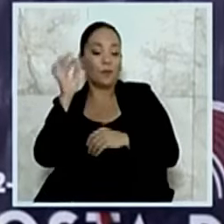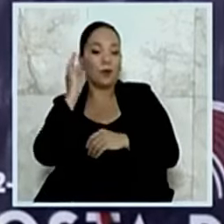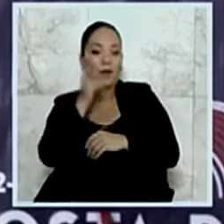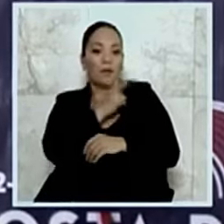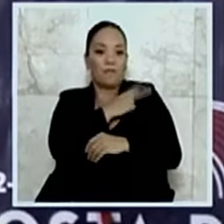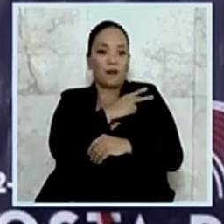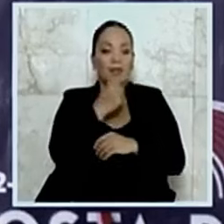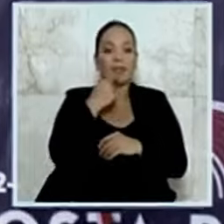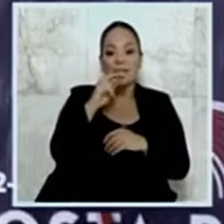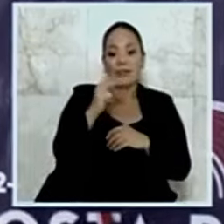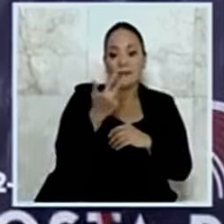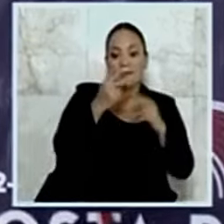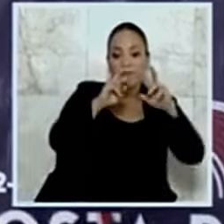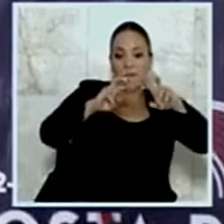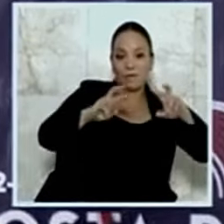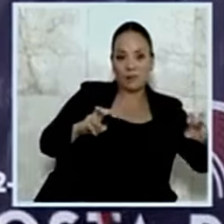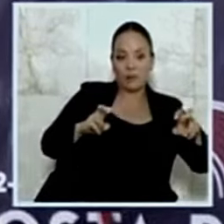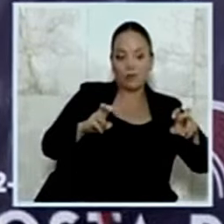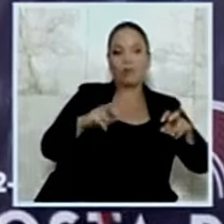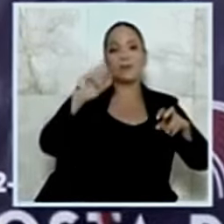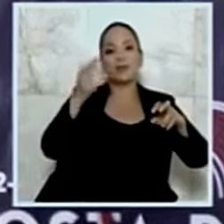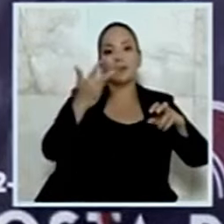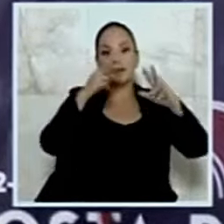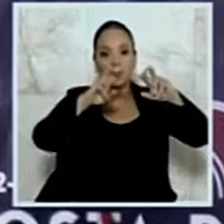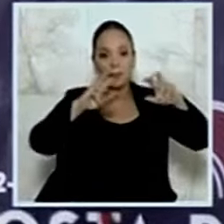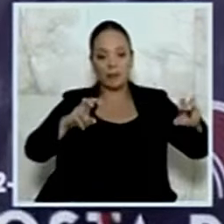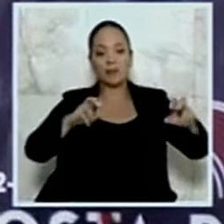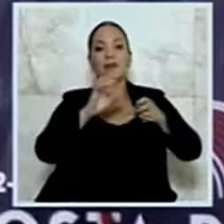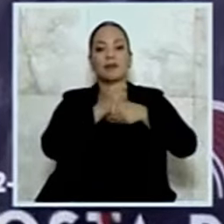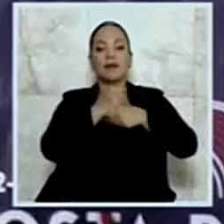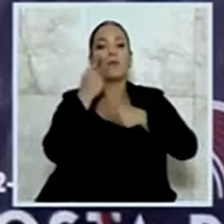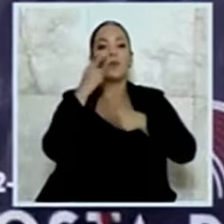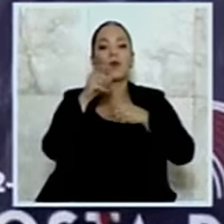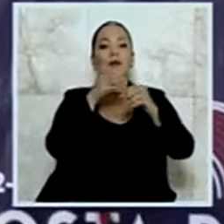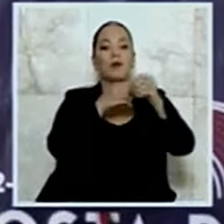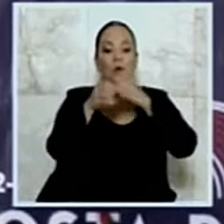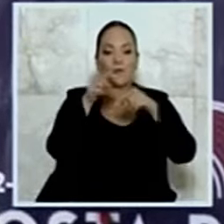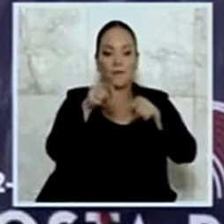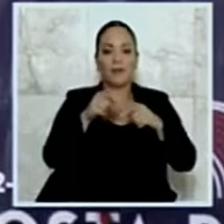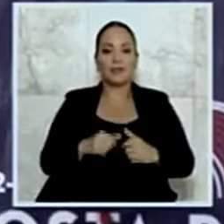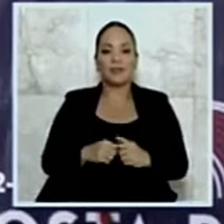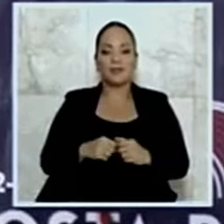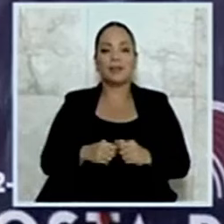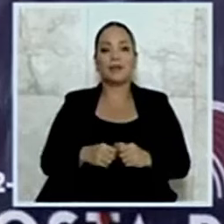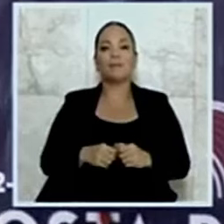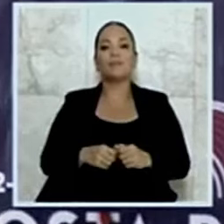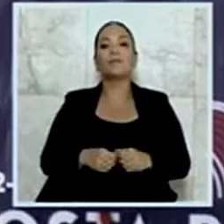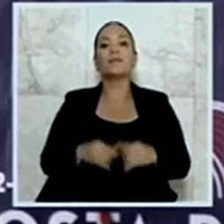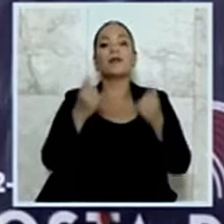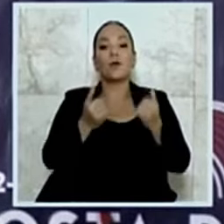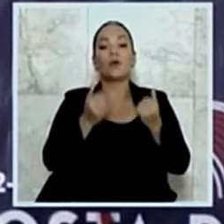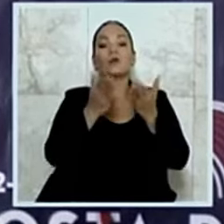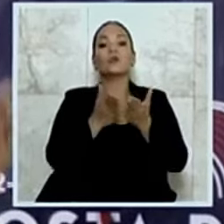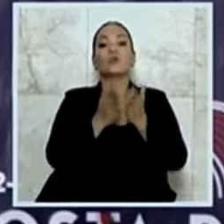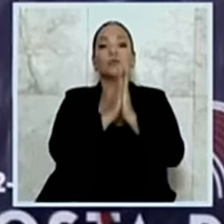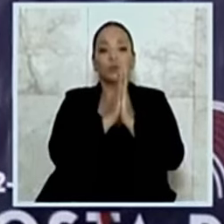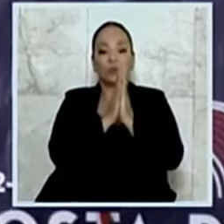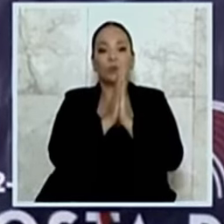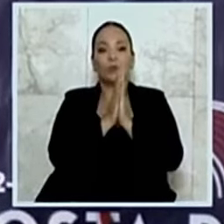mandó dice ella que un ante, salto al, bueno, no sé. Dice ella, esta jefa, que ante una